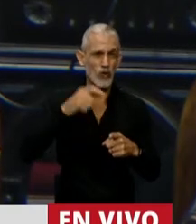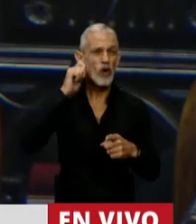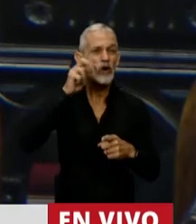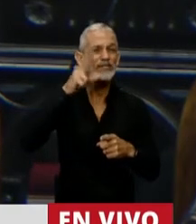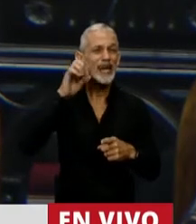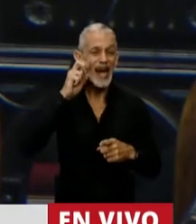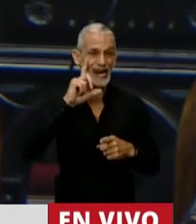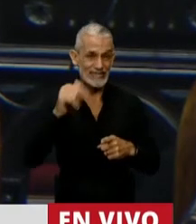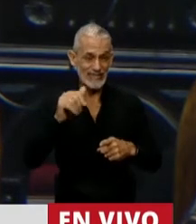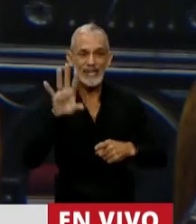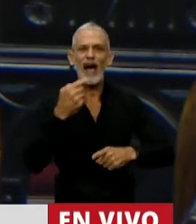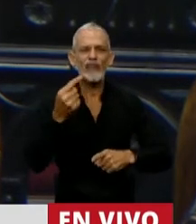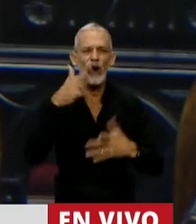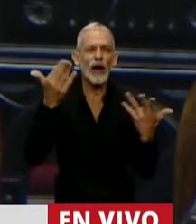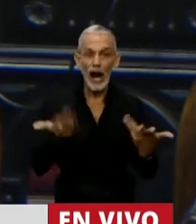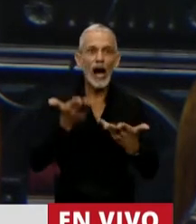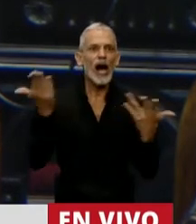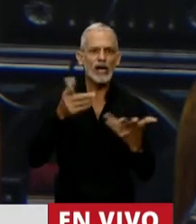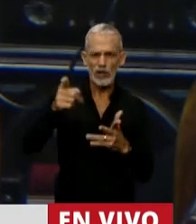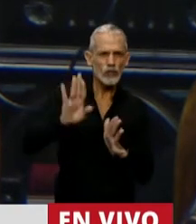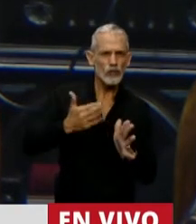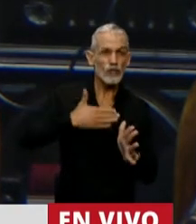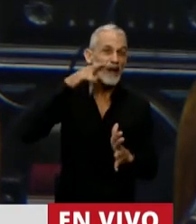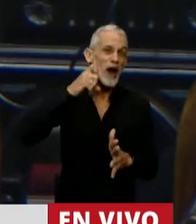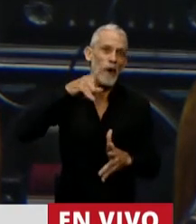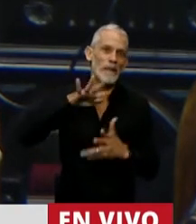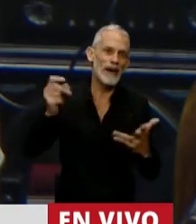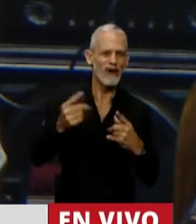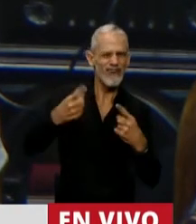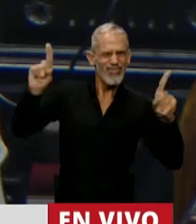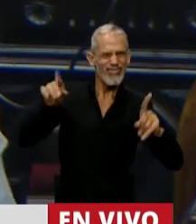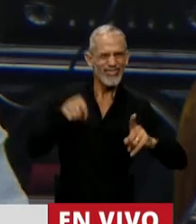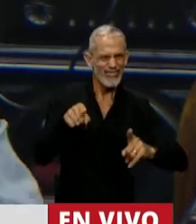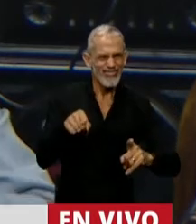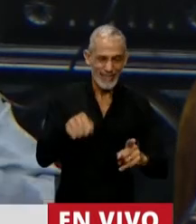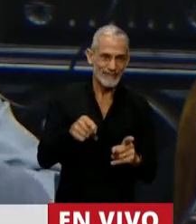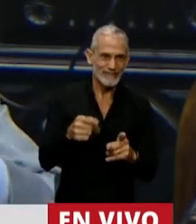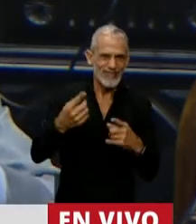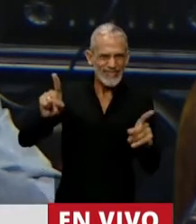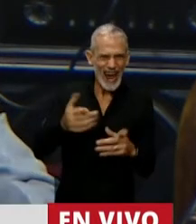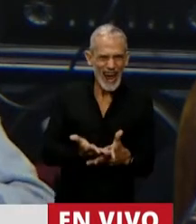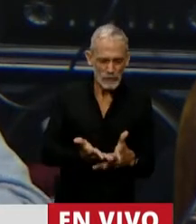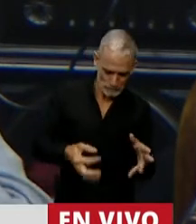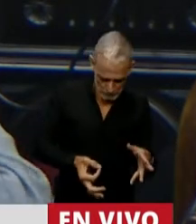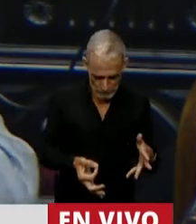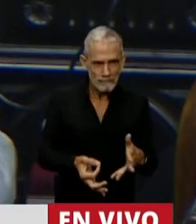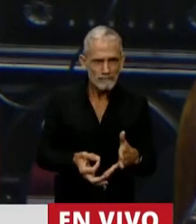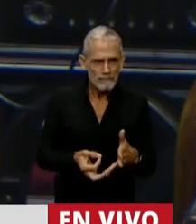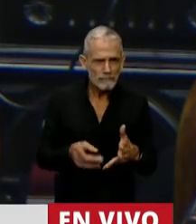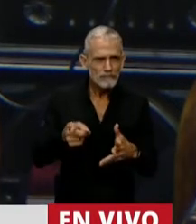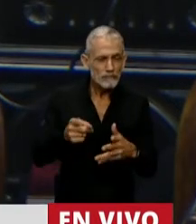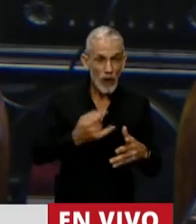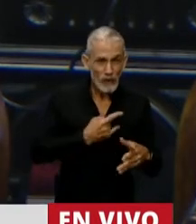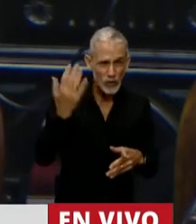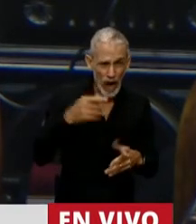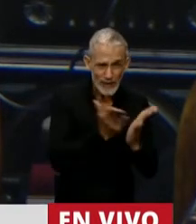que era un fenómeno. Me parece que este hombre pasó embriología, pasó genética, cuando estuvo en la